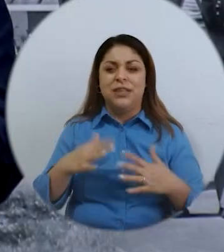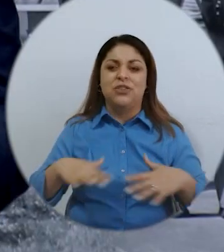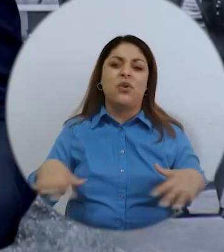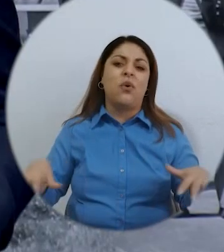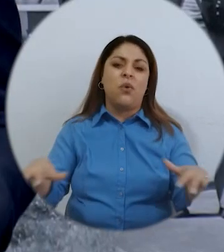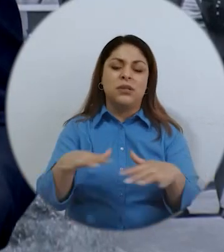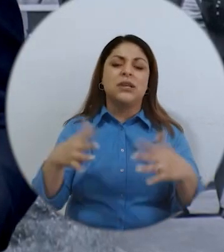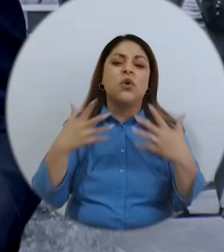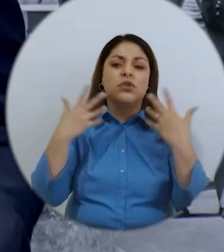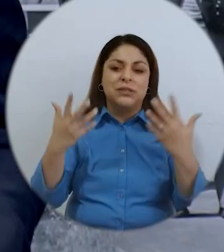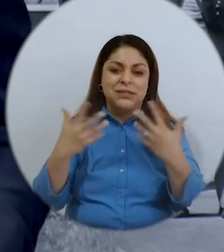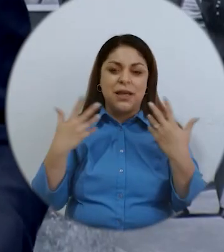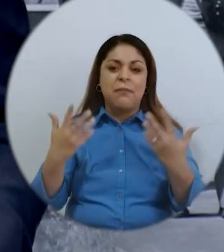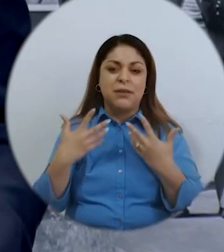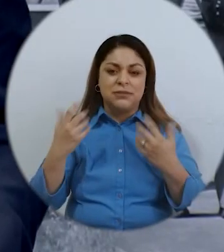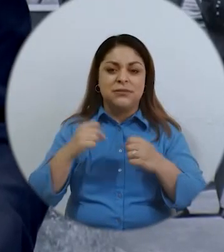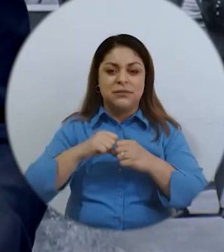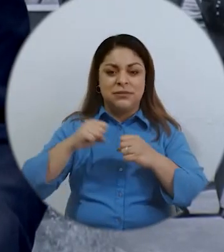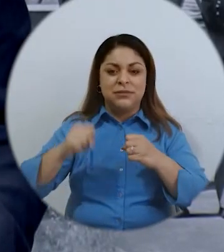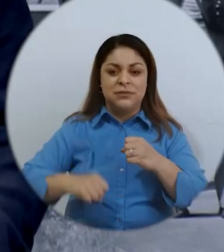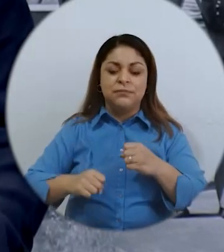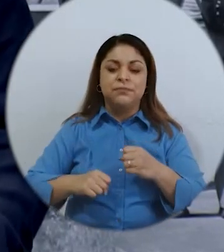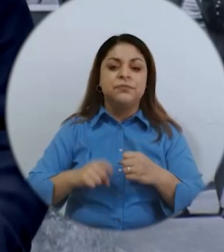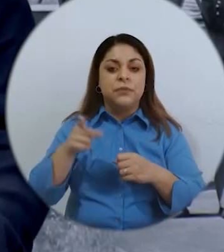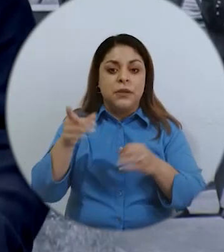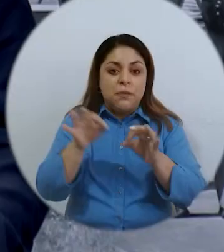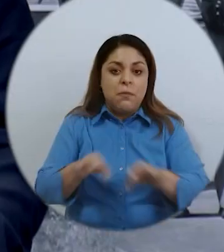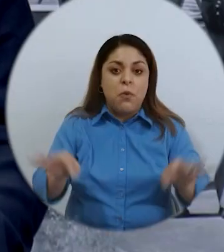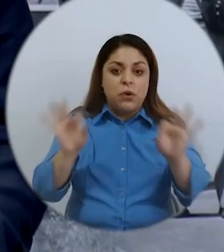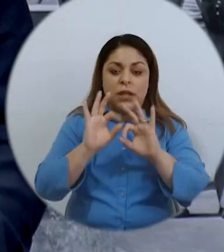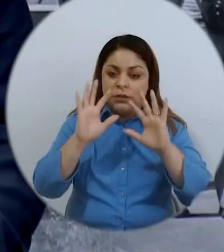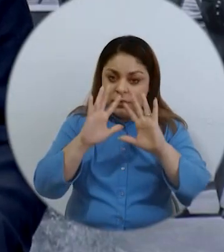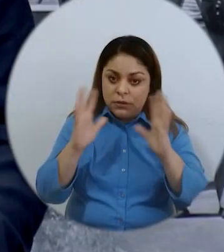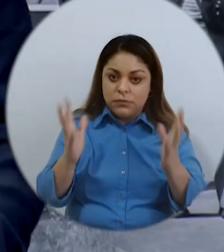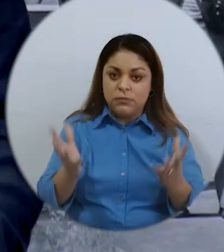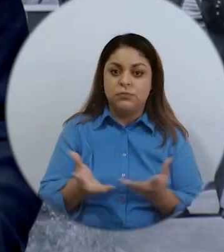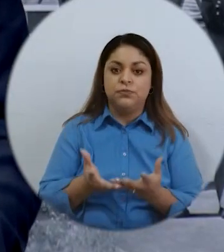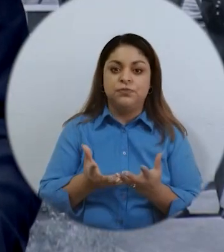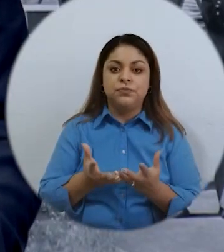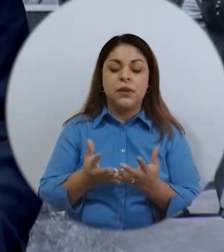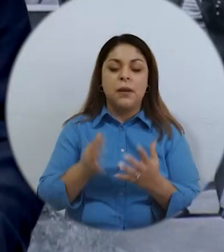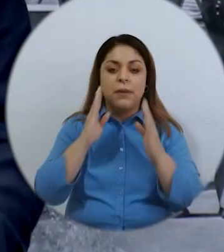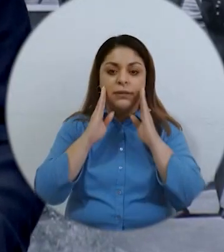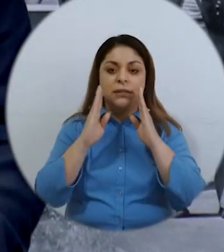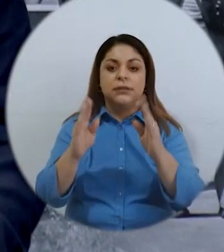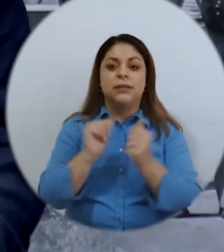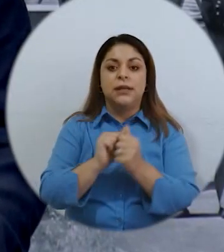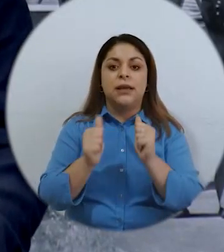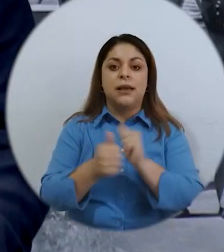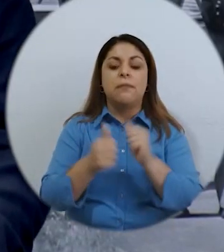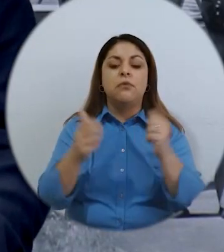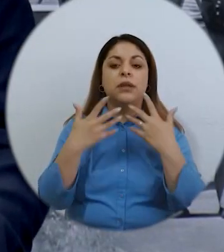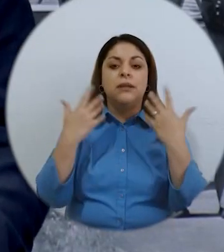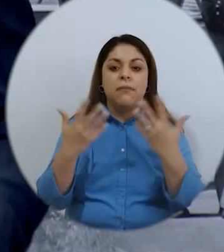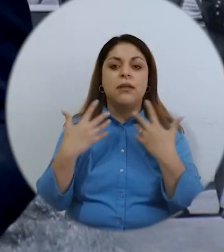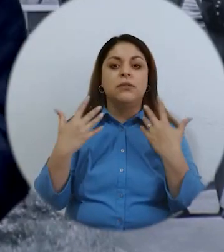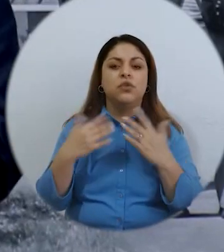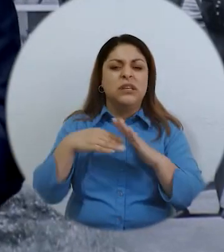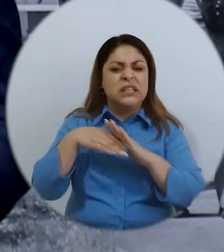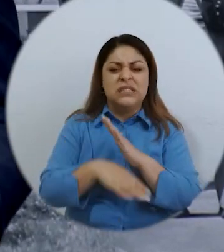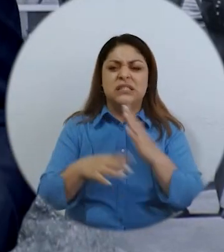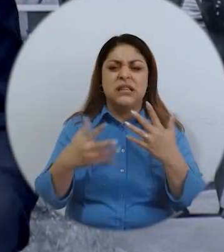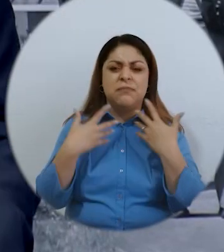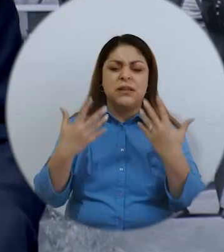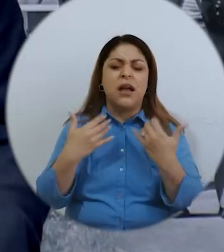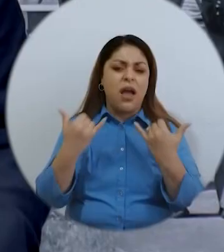estos ecosistemas, la importancia que tienen a nivel global, y obviamente tienen un papel trascendental para atender el cambio climático y la